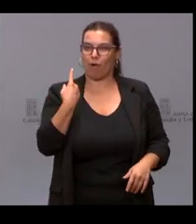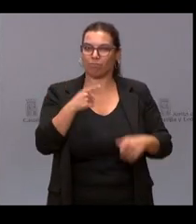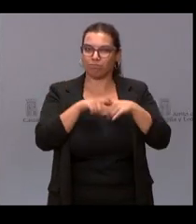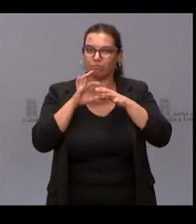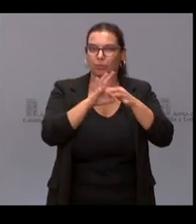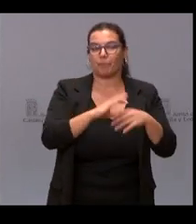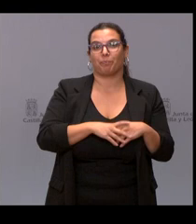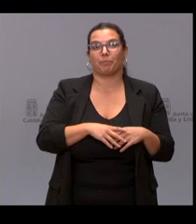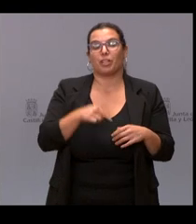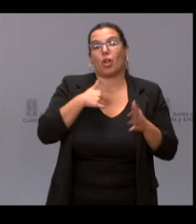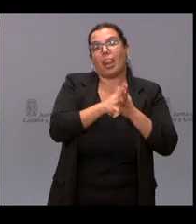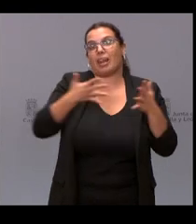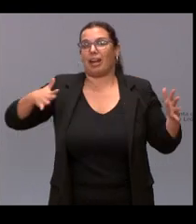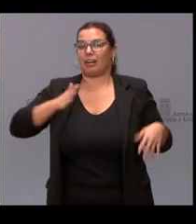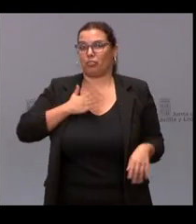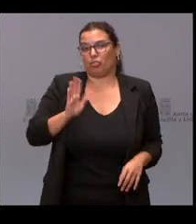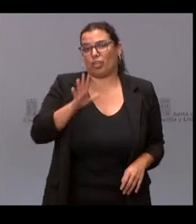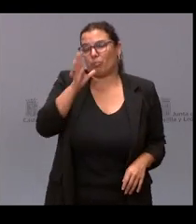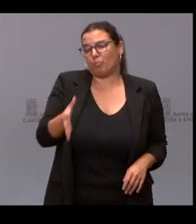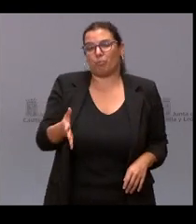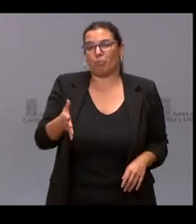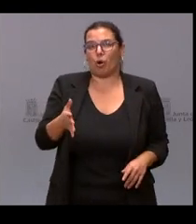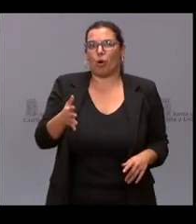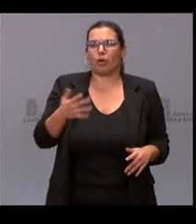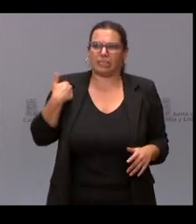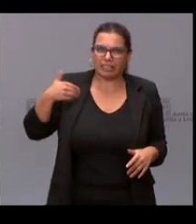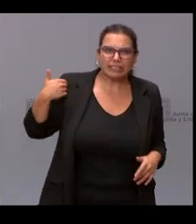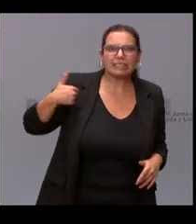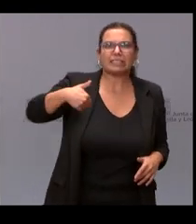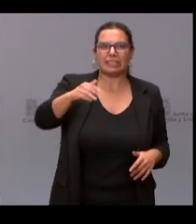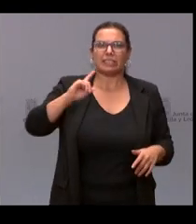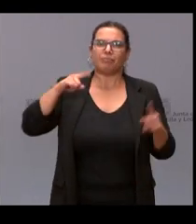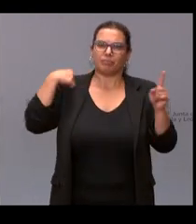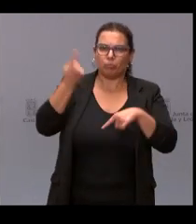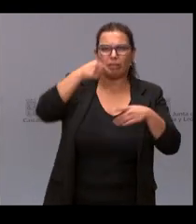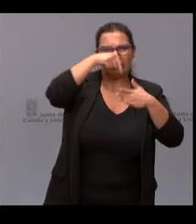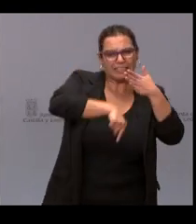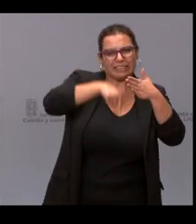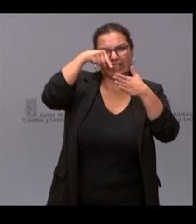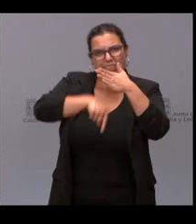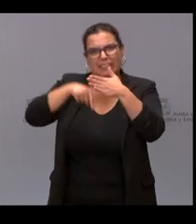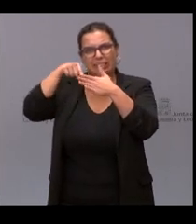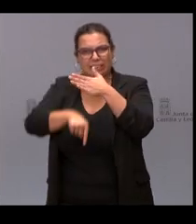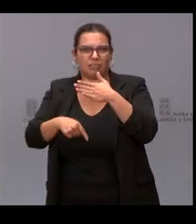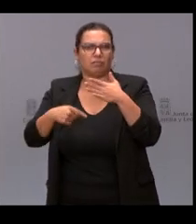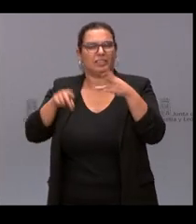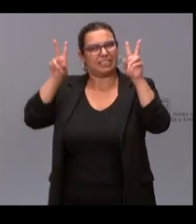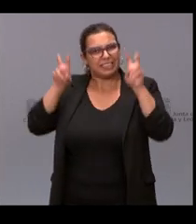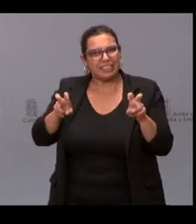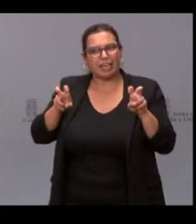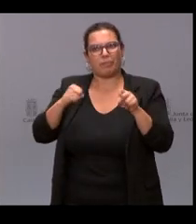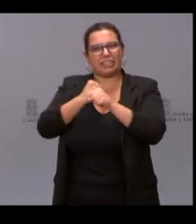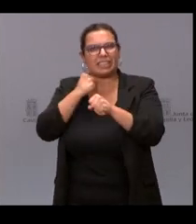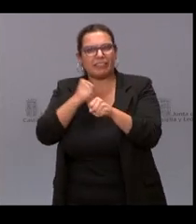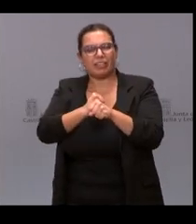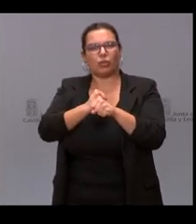yo no quiero extenderme mucho más porque habrá tiempo de desarrollar en qué ha consistido, en qué consiste el trabajo y el